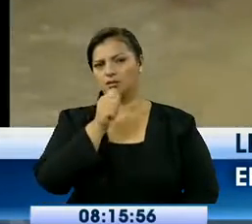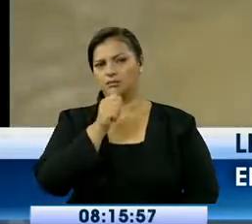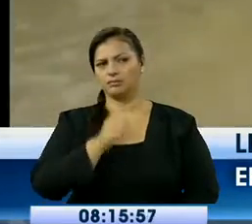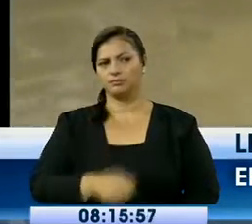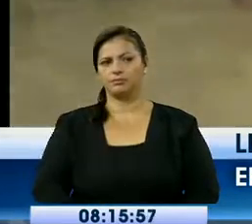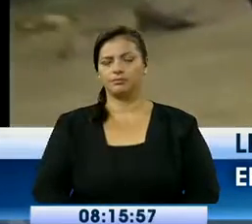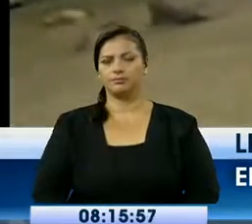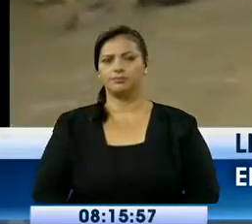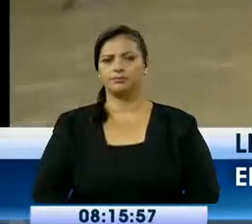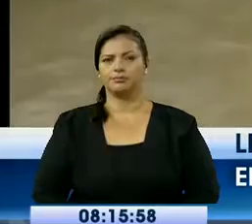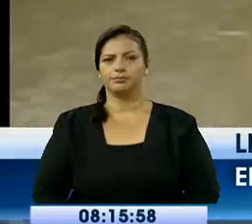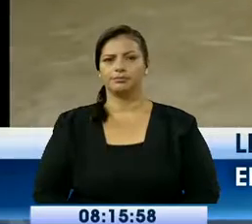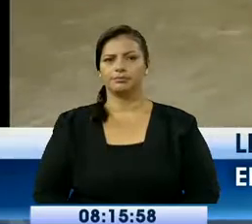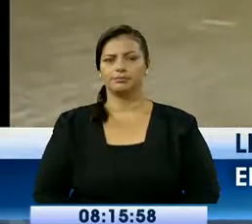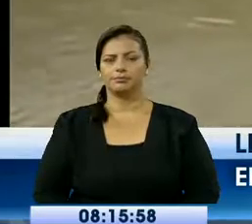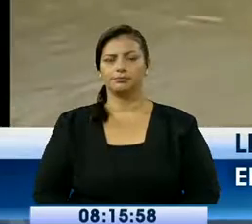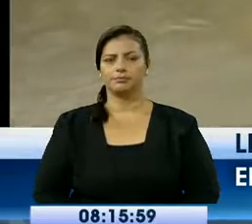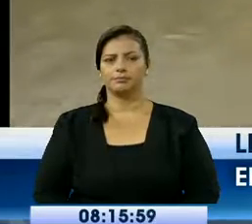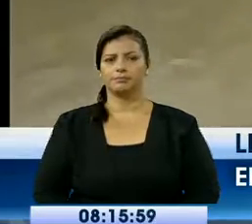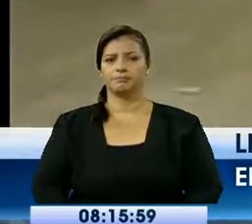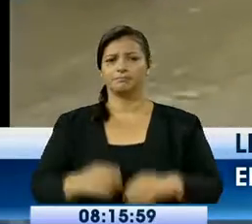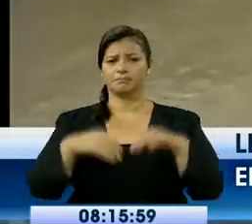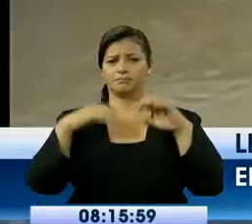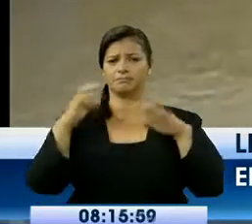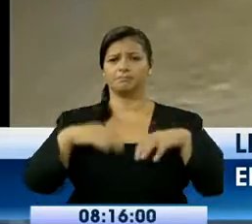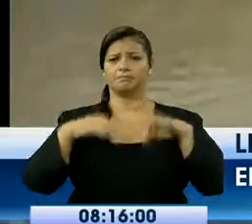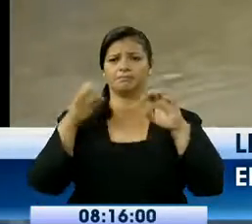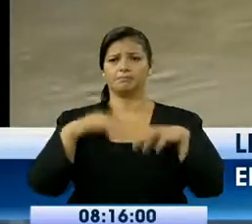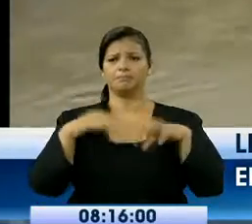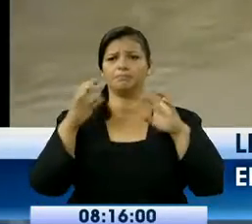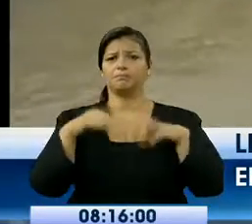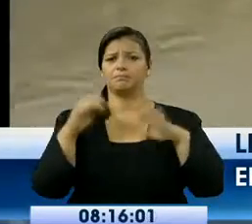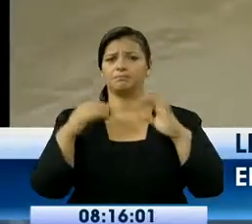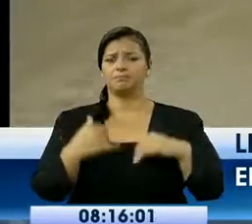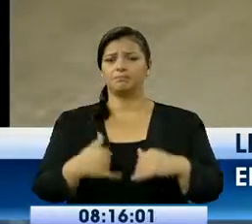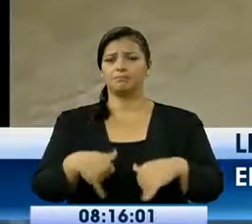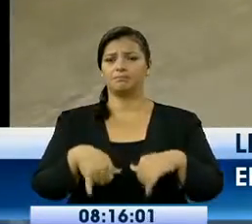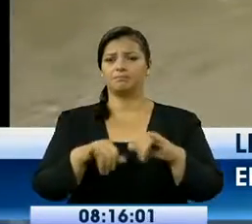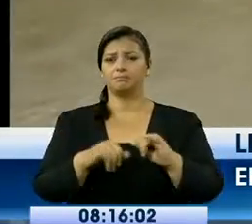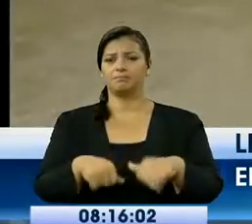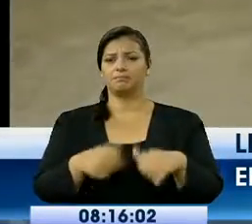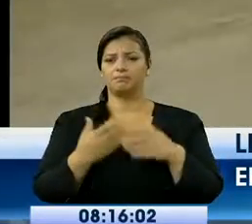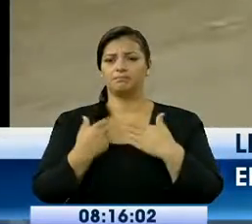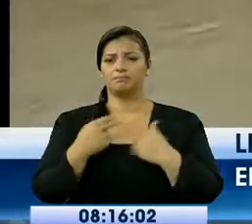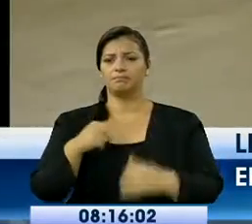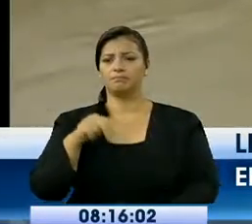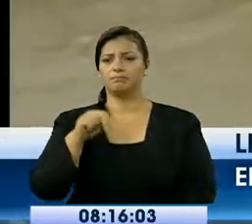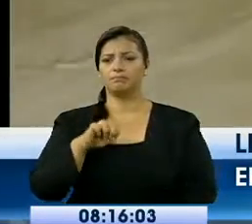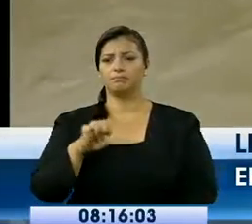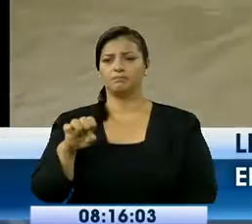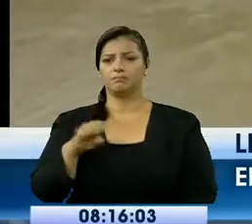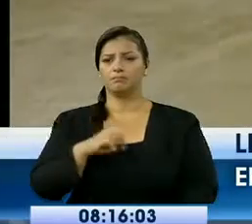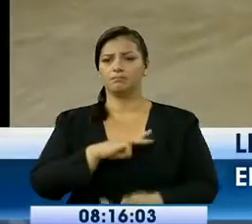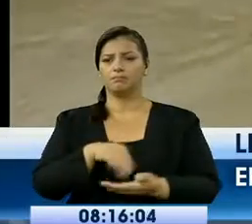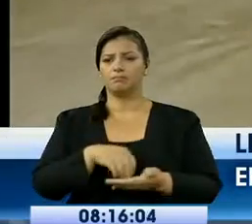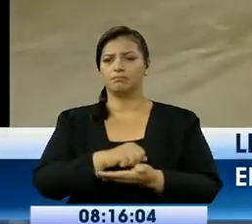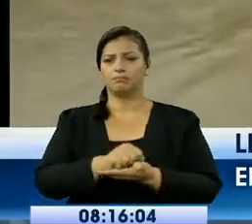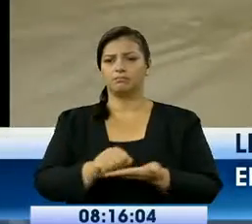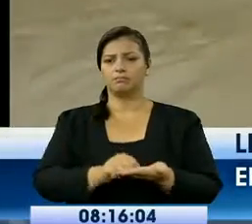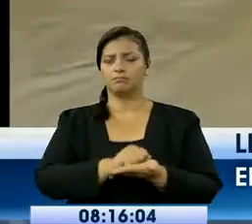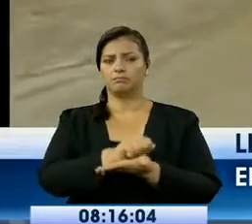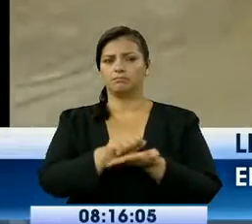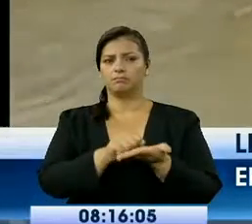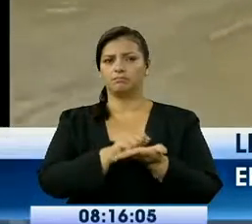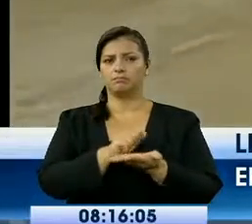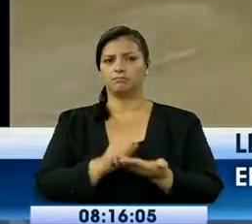Reitero, en estos instantes llueve copiosamente al noroeste de la ciudad de Guayaquil, en el sector de Monte Sinaí. Y esta